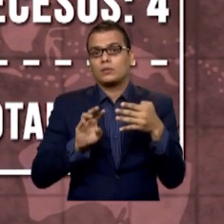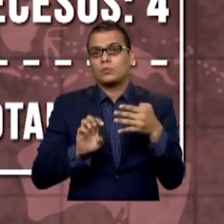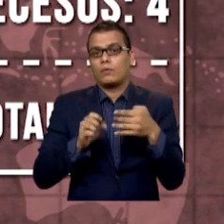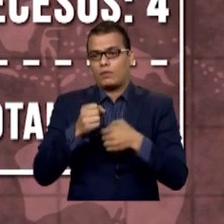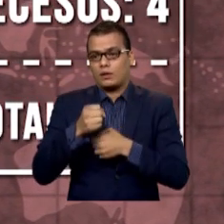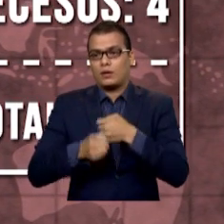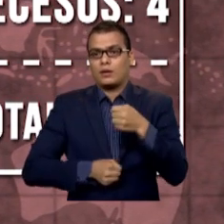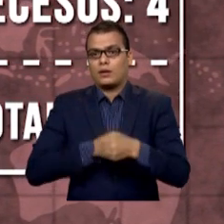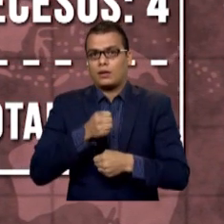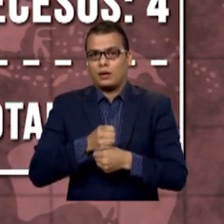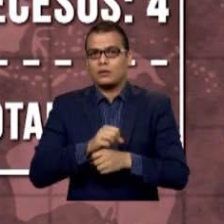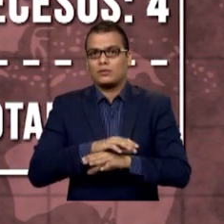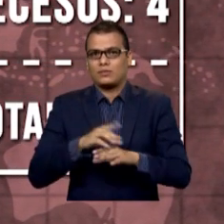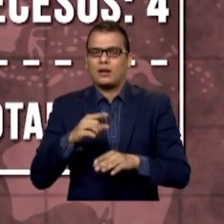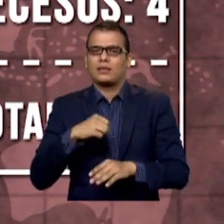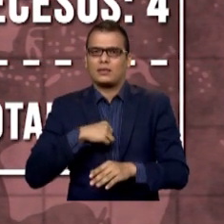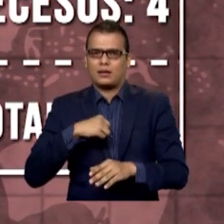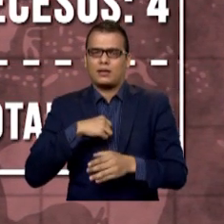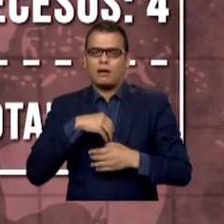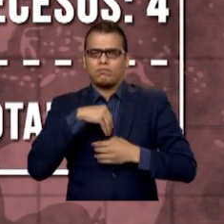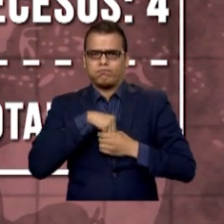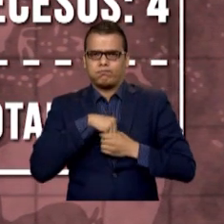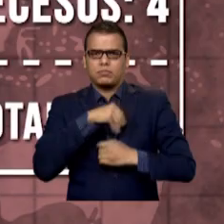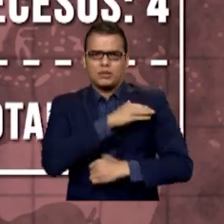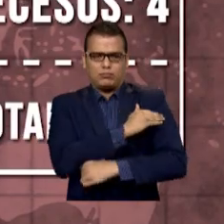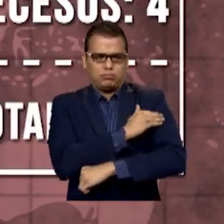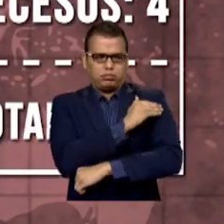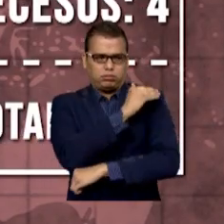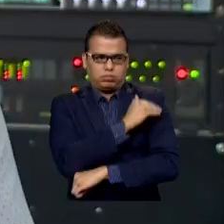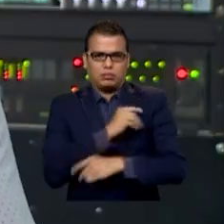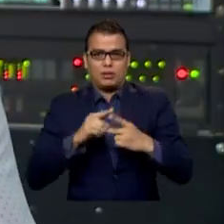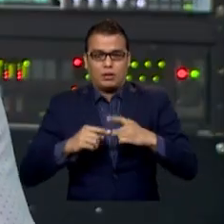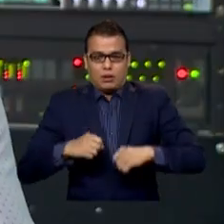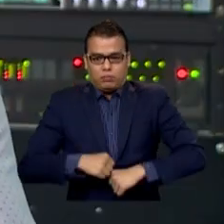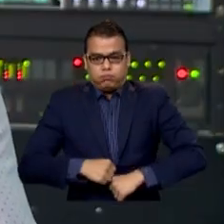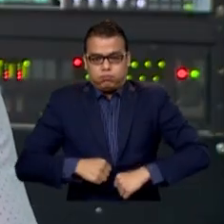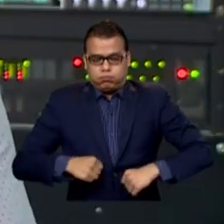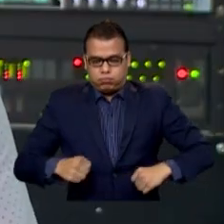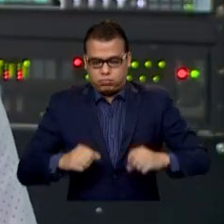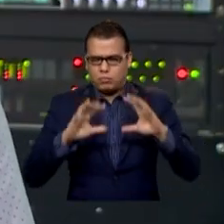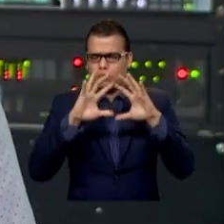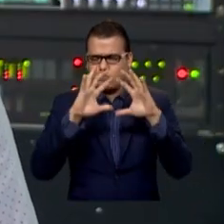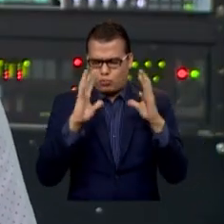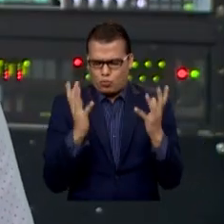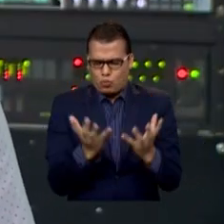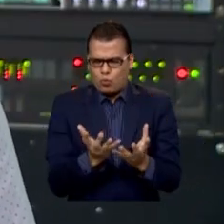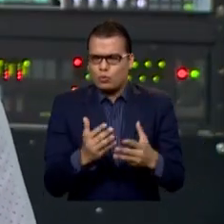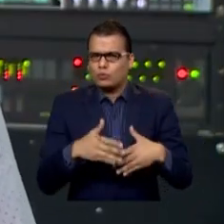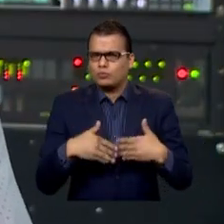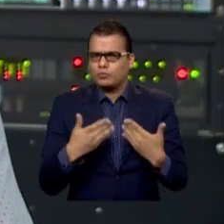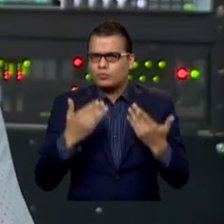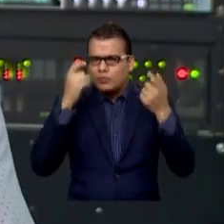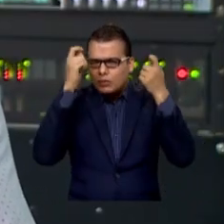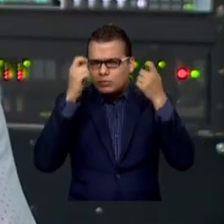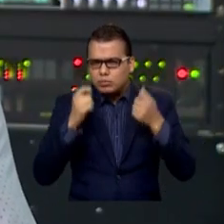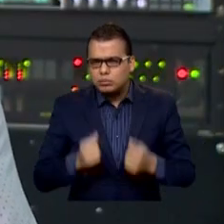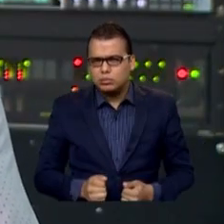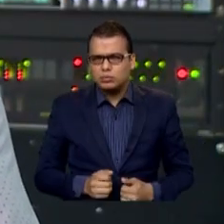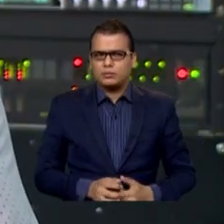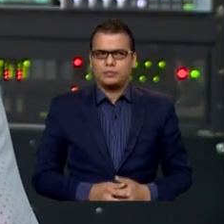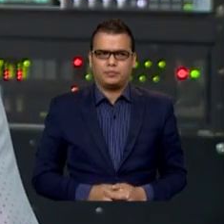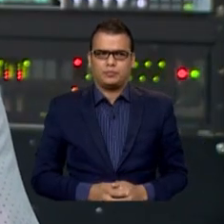de edad, con hipertensión y también con obesidad. En el mundo las cifras cierran de esta